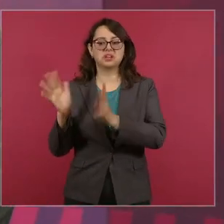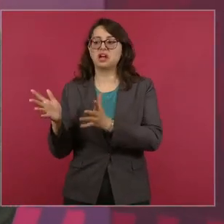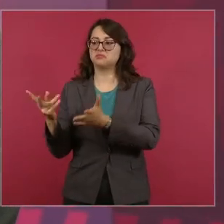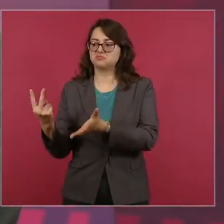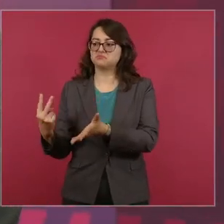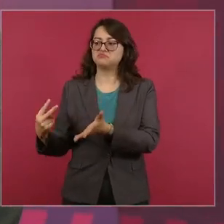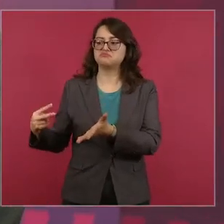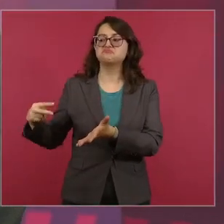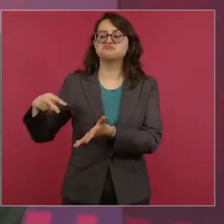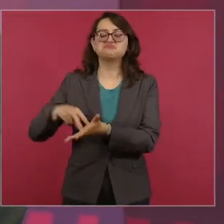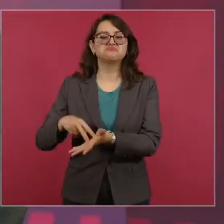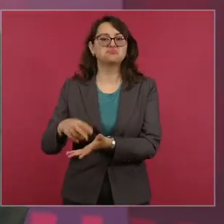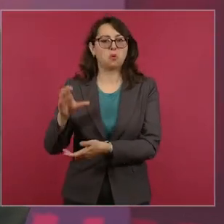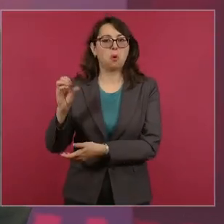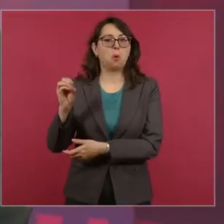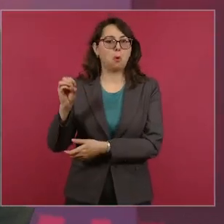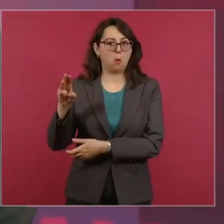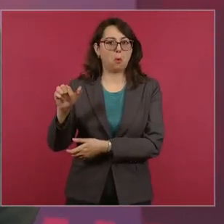Omar